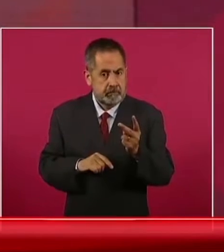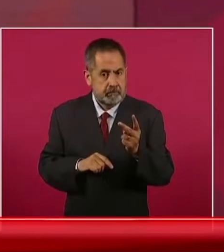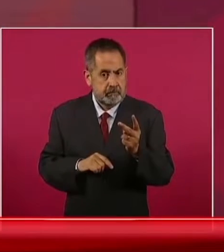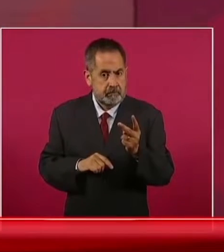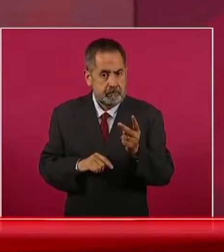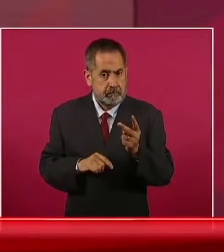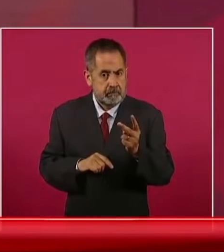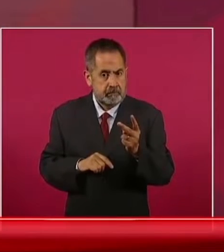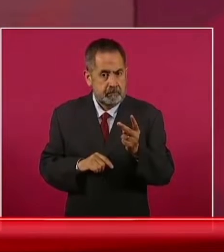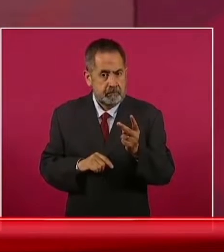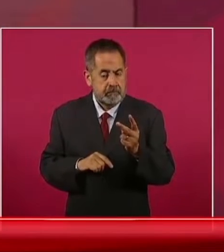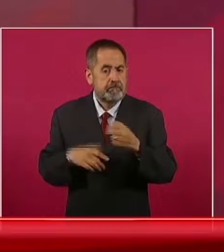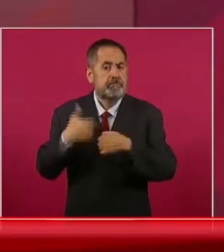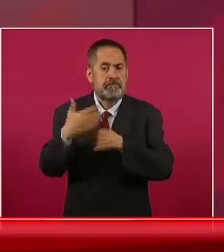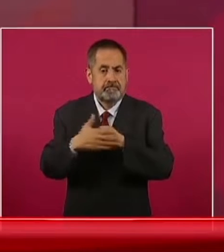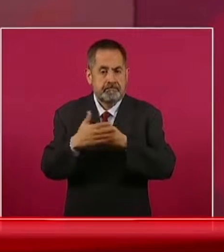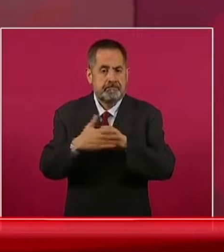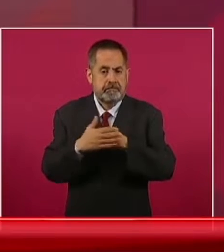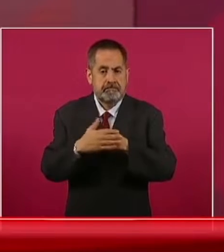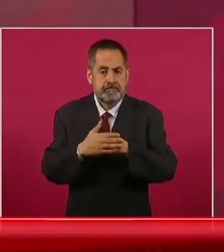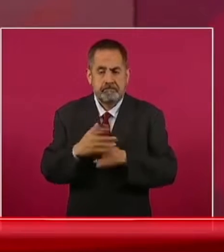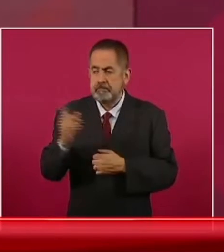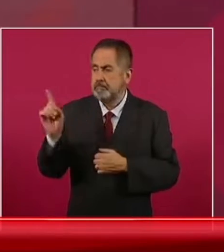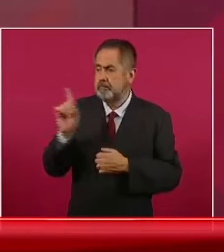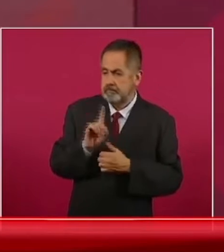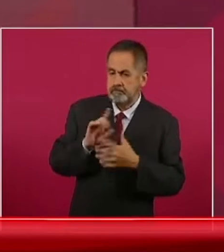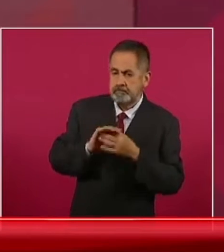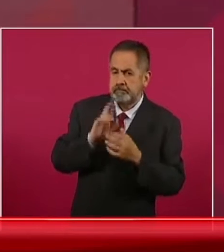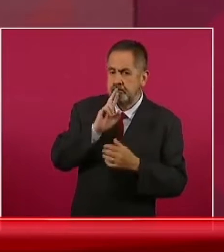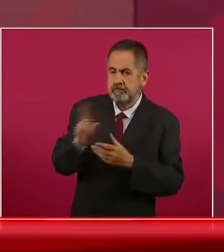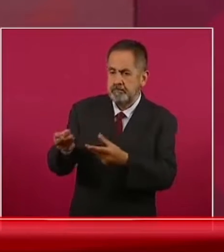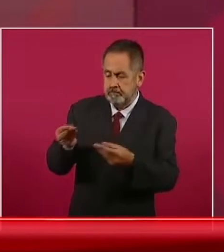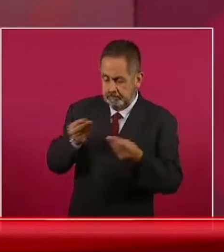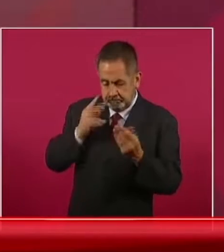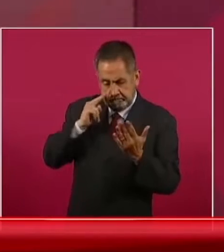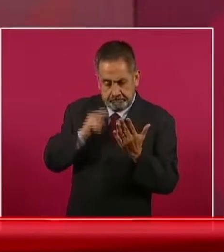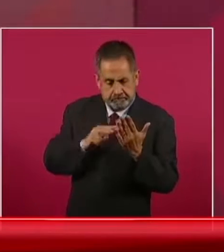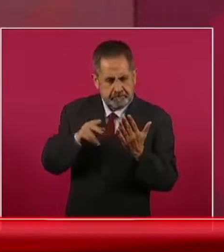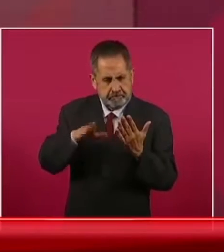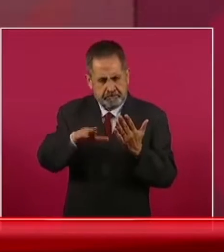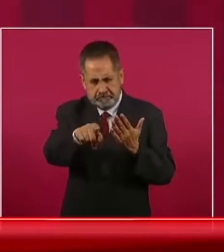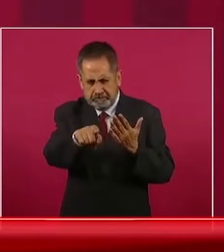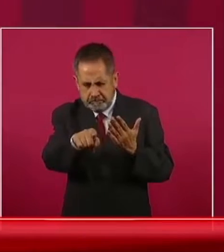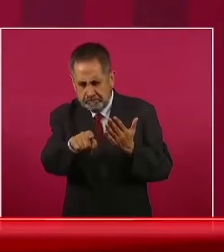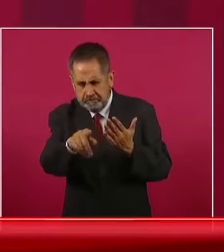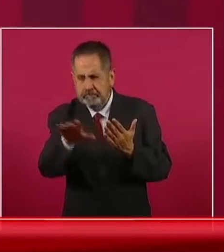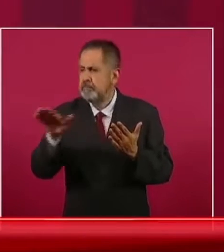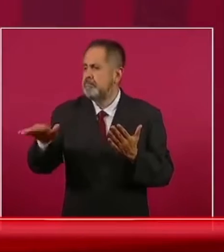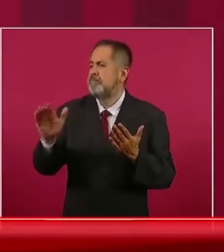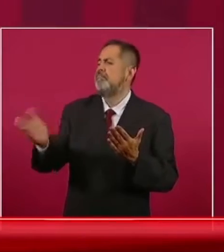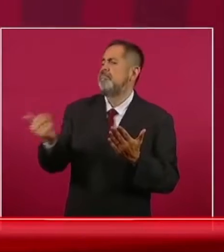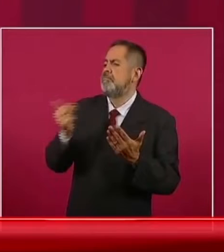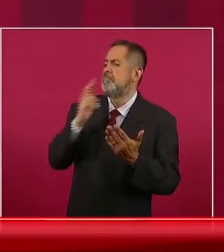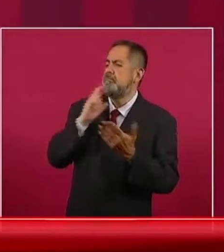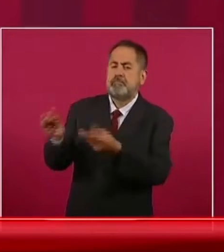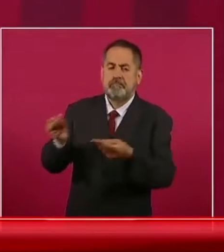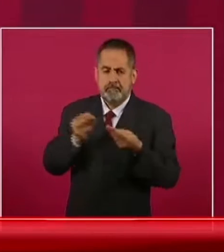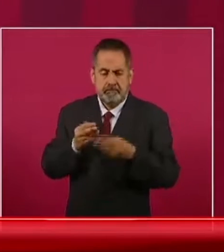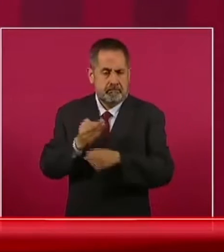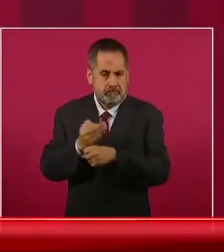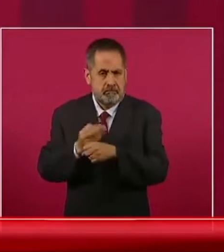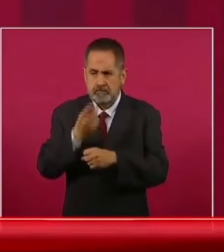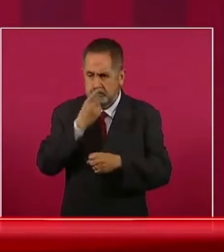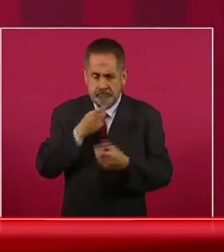presentarnos también un reporte por esta denuncia qué has hecho aquí